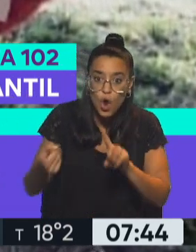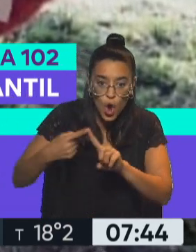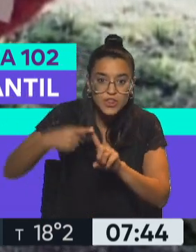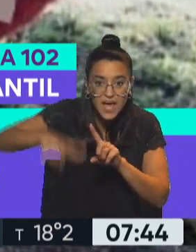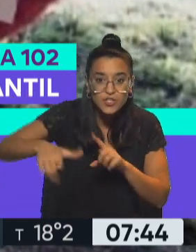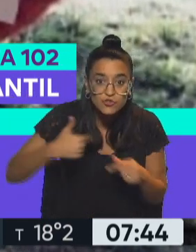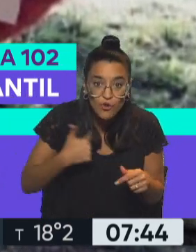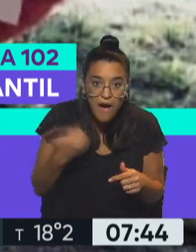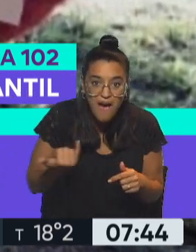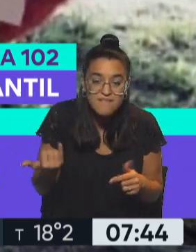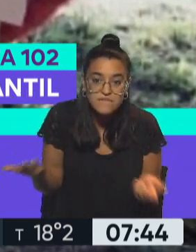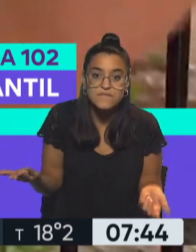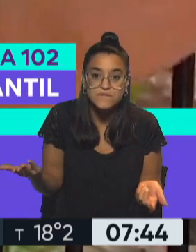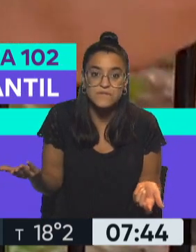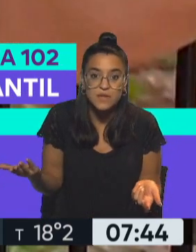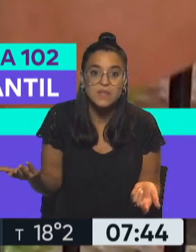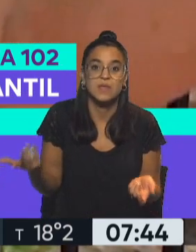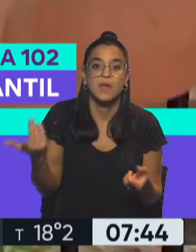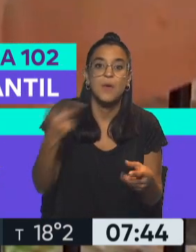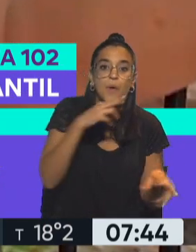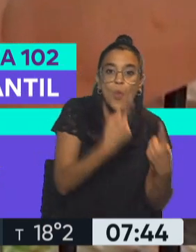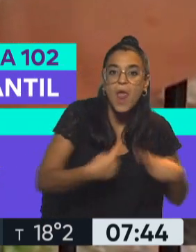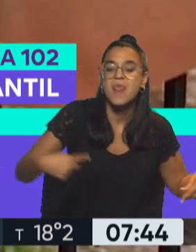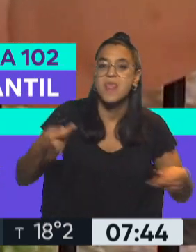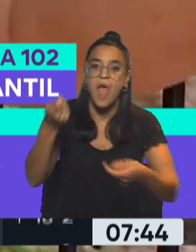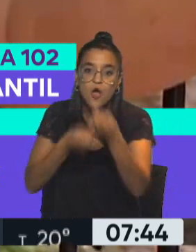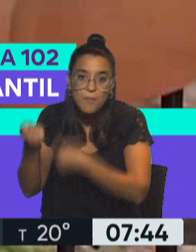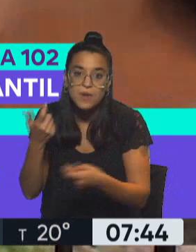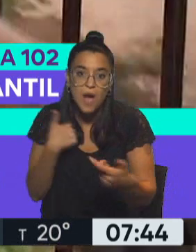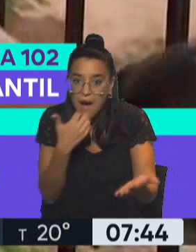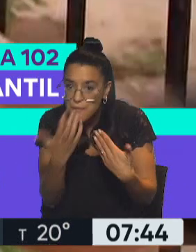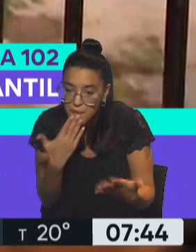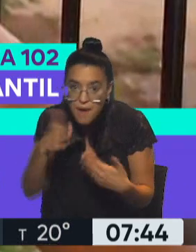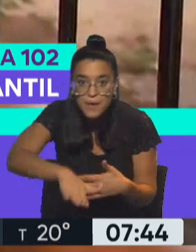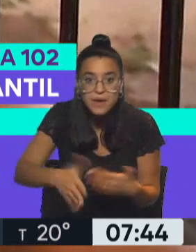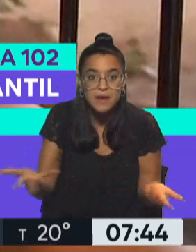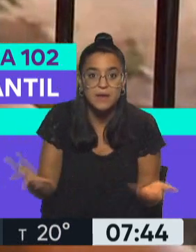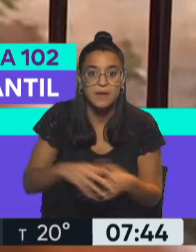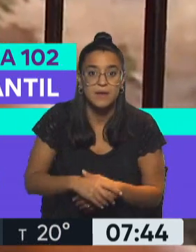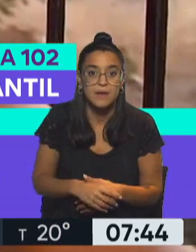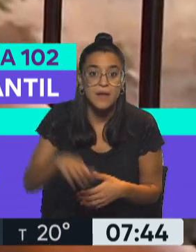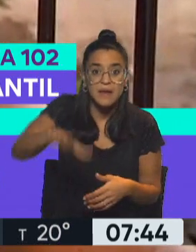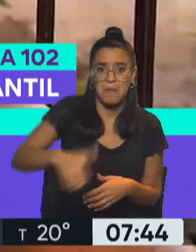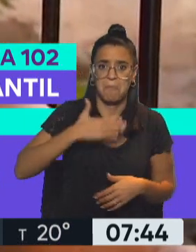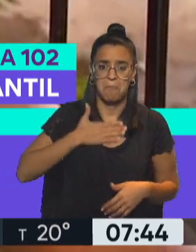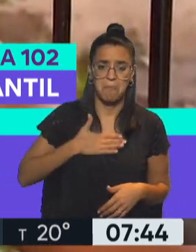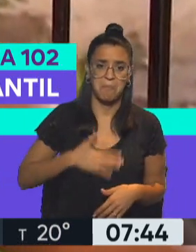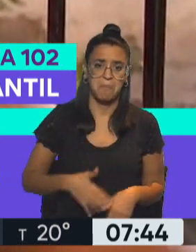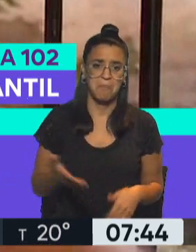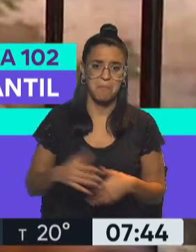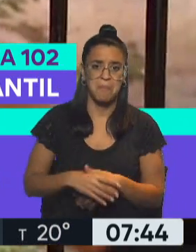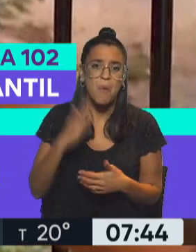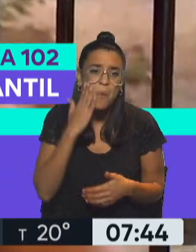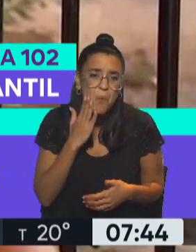o sea, en la despensa, en la recabería, o sea, hablar con Lene como cualquiera. Lene tranquilo, dicen que era muy lindo, sí. Muy,